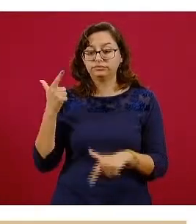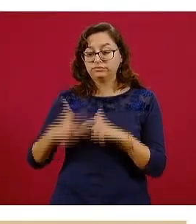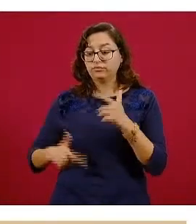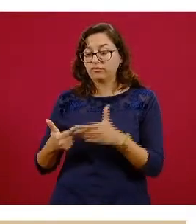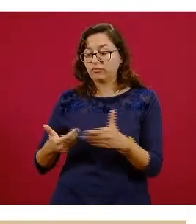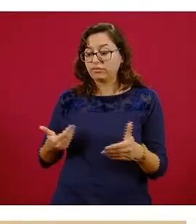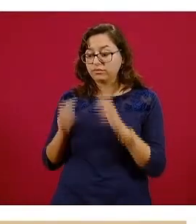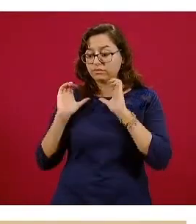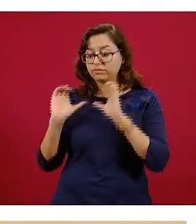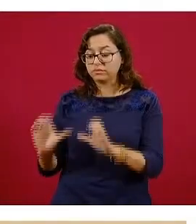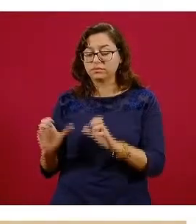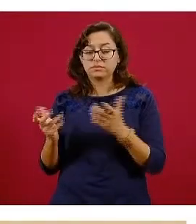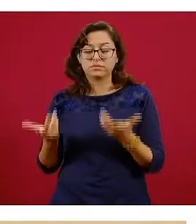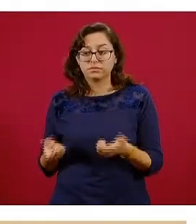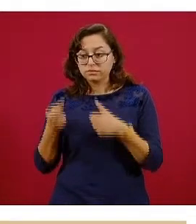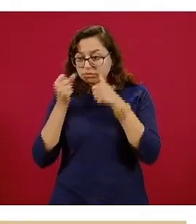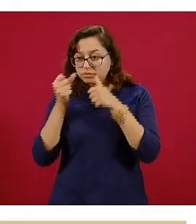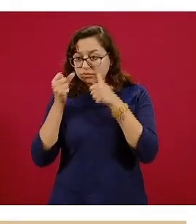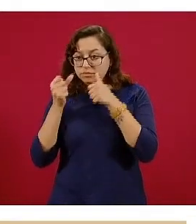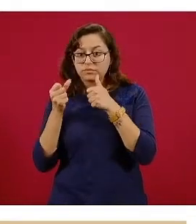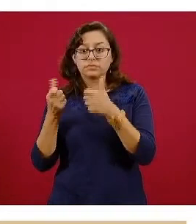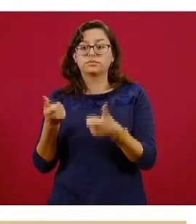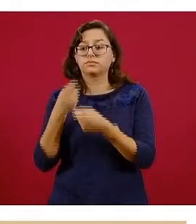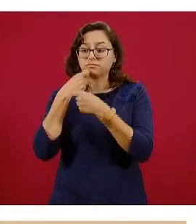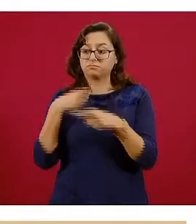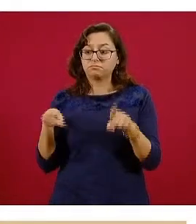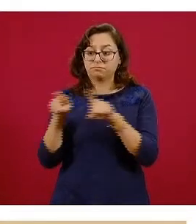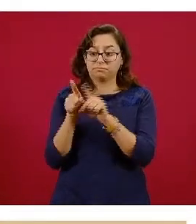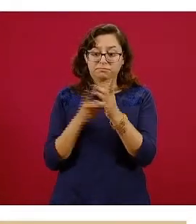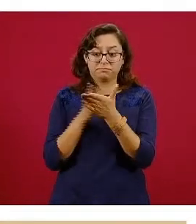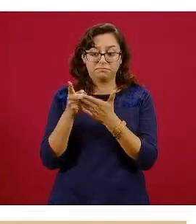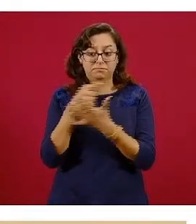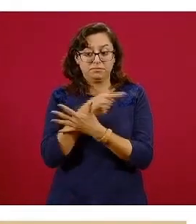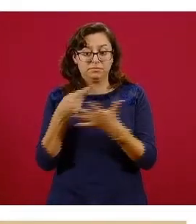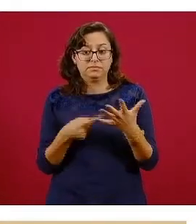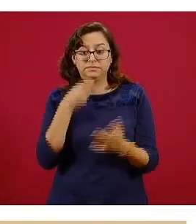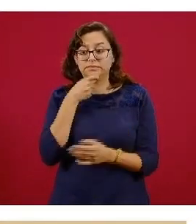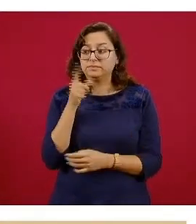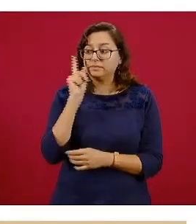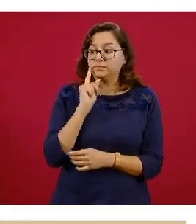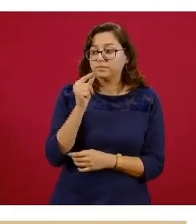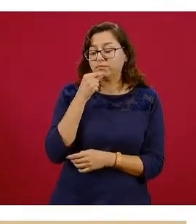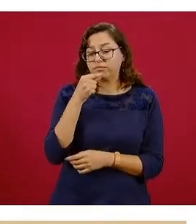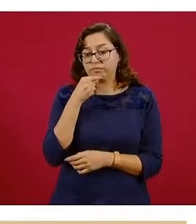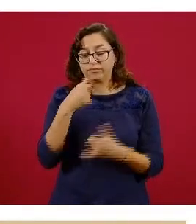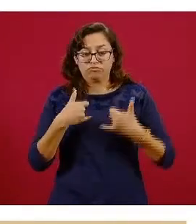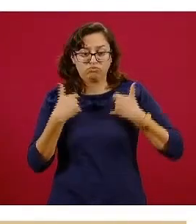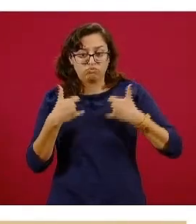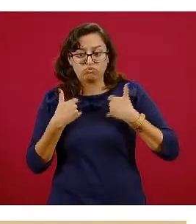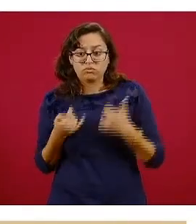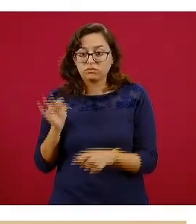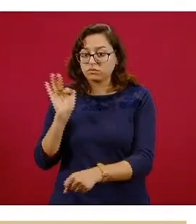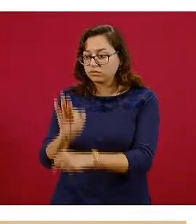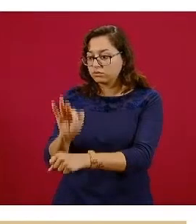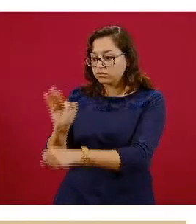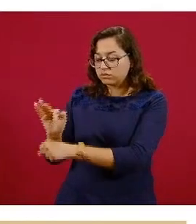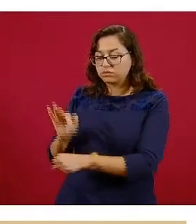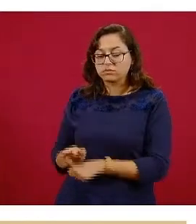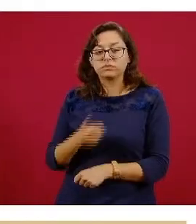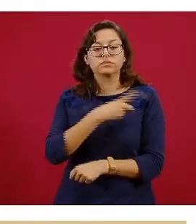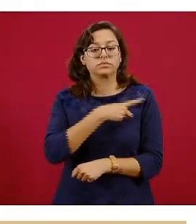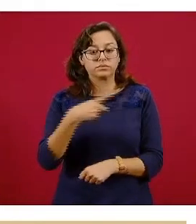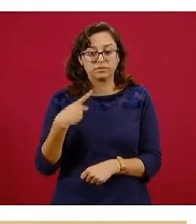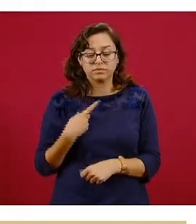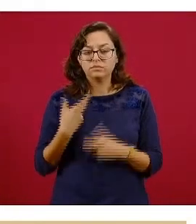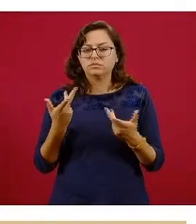de proteger y de procurar la restitución de los derechos de las niñas, los niños y los adolescentes, mediante el conocimiento de